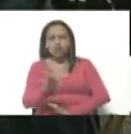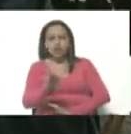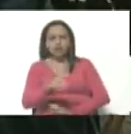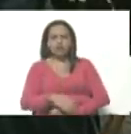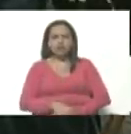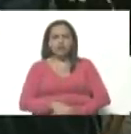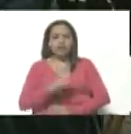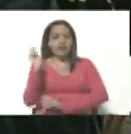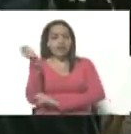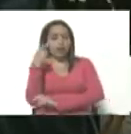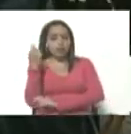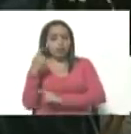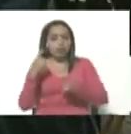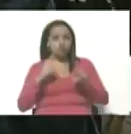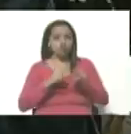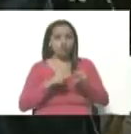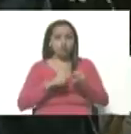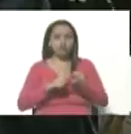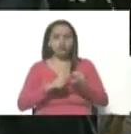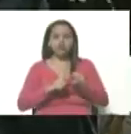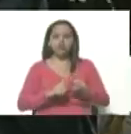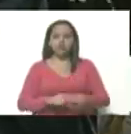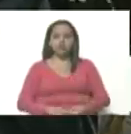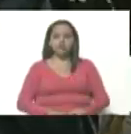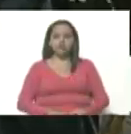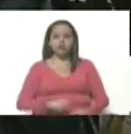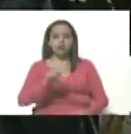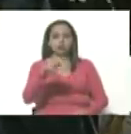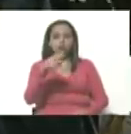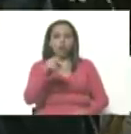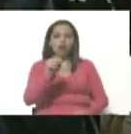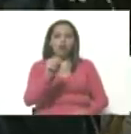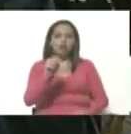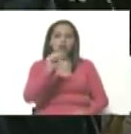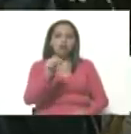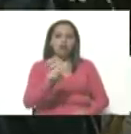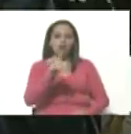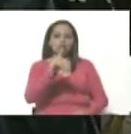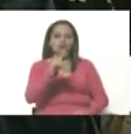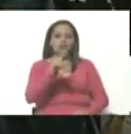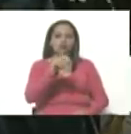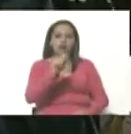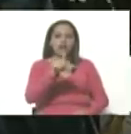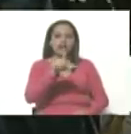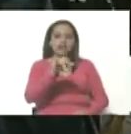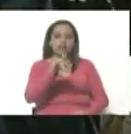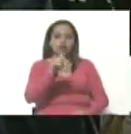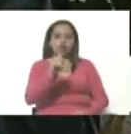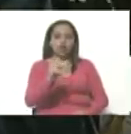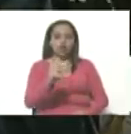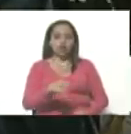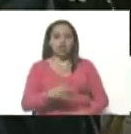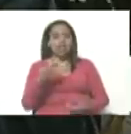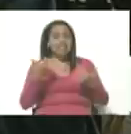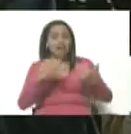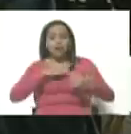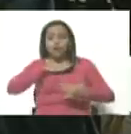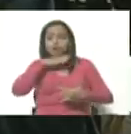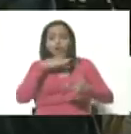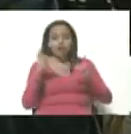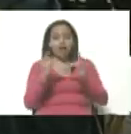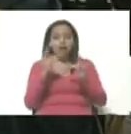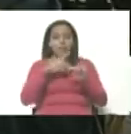en el estado Apure, fundamentalmente en Guasdualito. Allí sobrepasamos la capacidad hospitalaria, pero de manera inmediata,